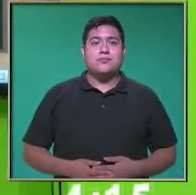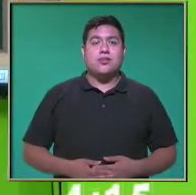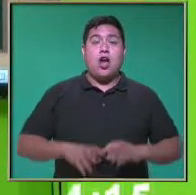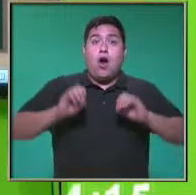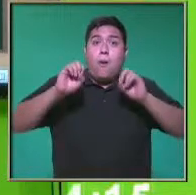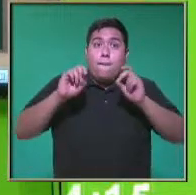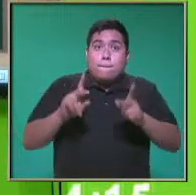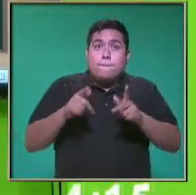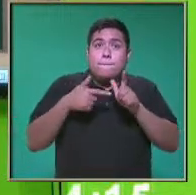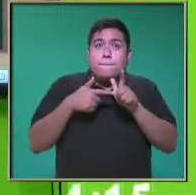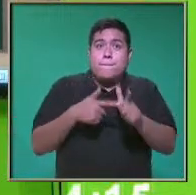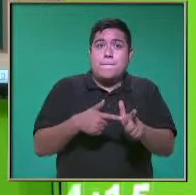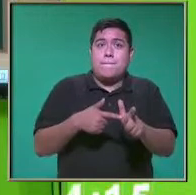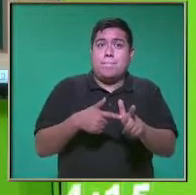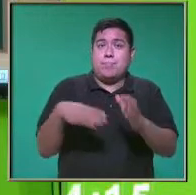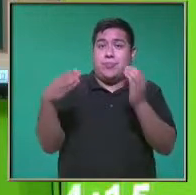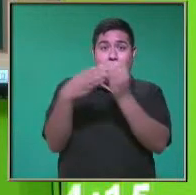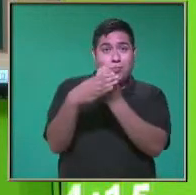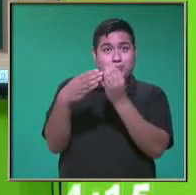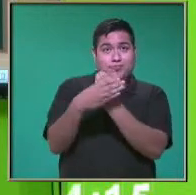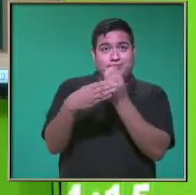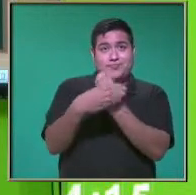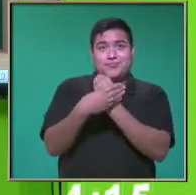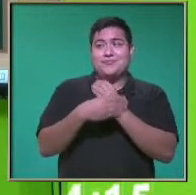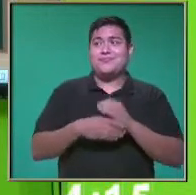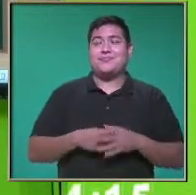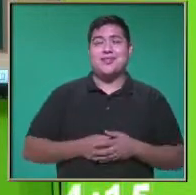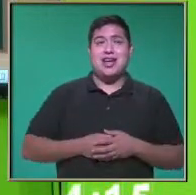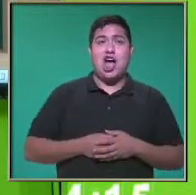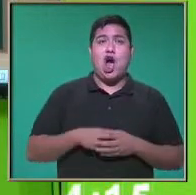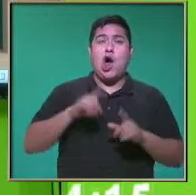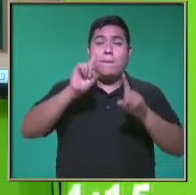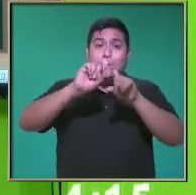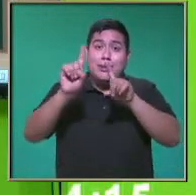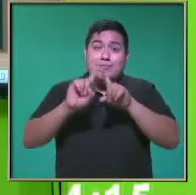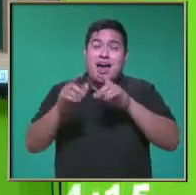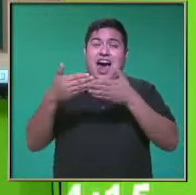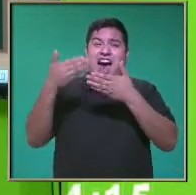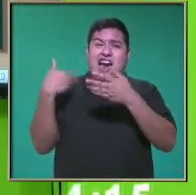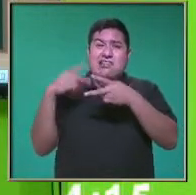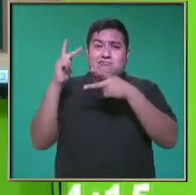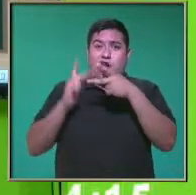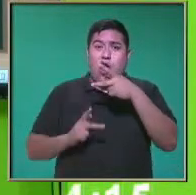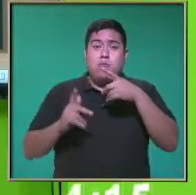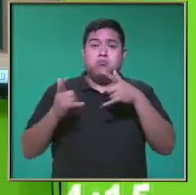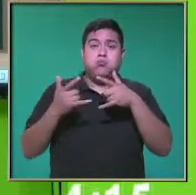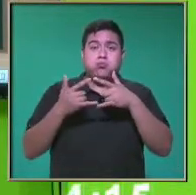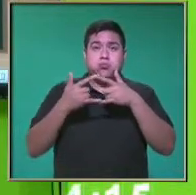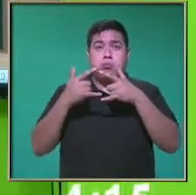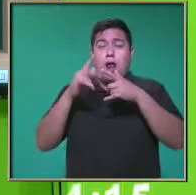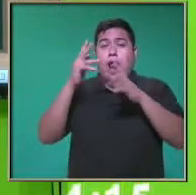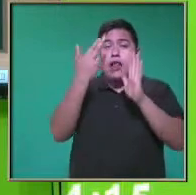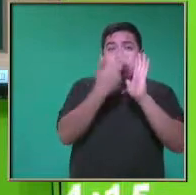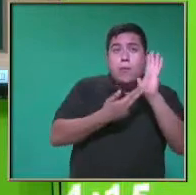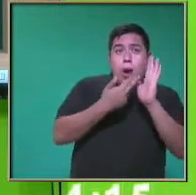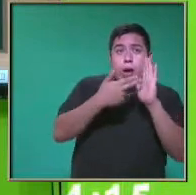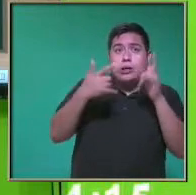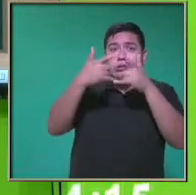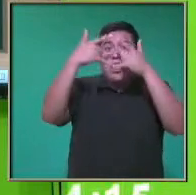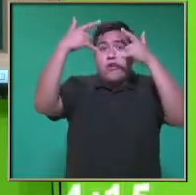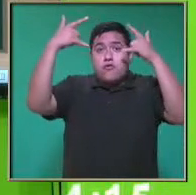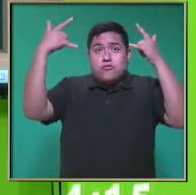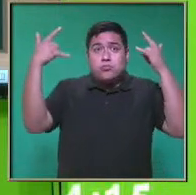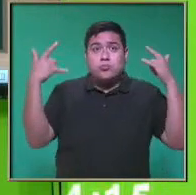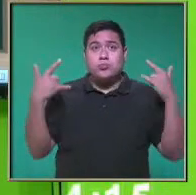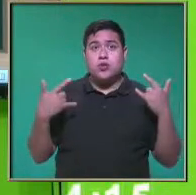Ok, let's continue class. Vamos a continuar. Habíamos identificado antes de la pausa cuáles eran las imágenes que corresponden a fábulas